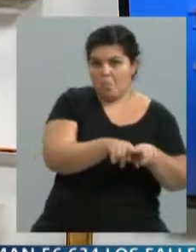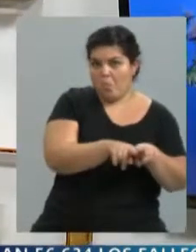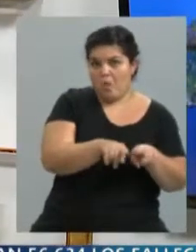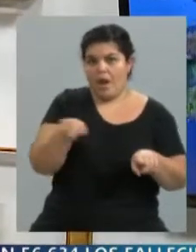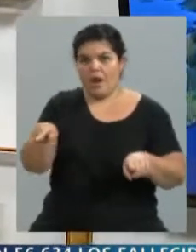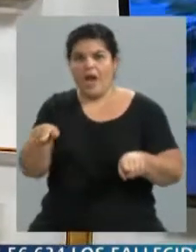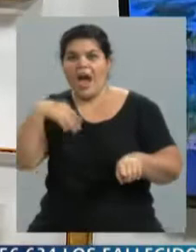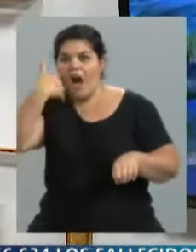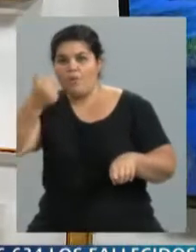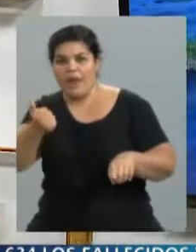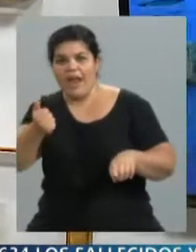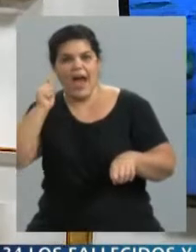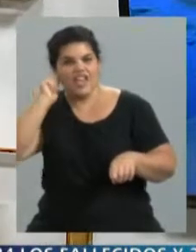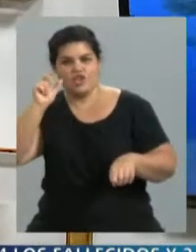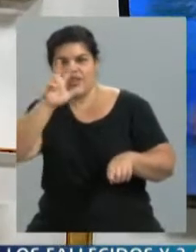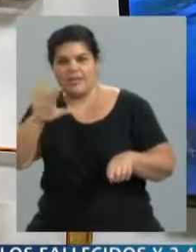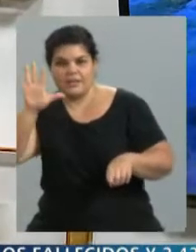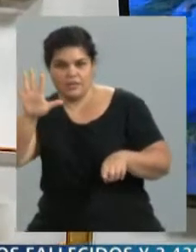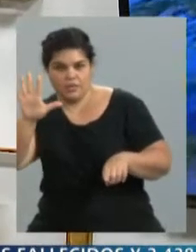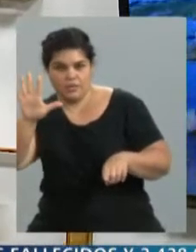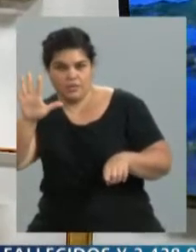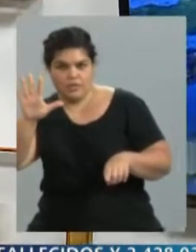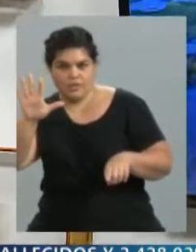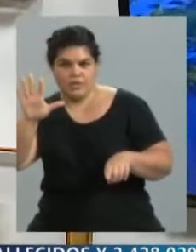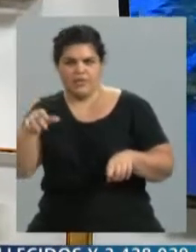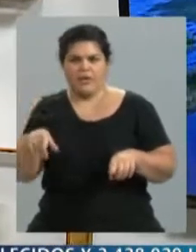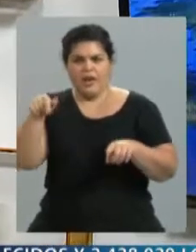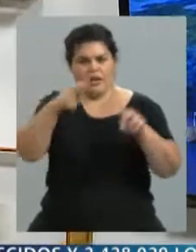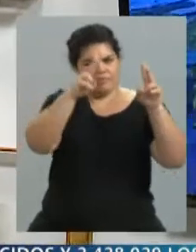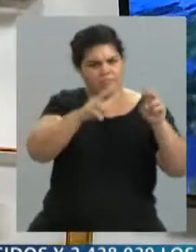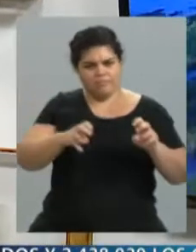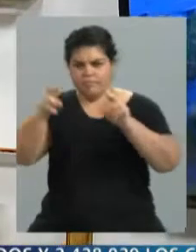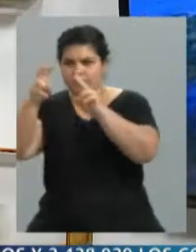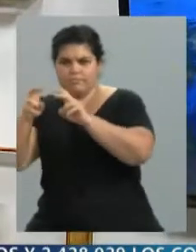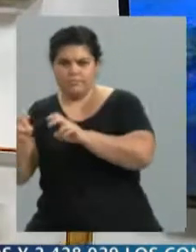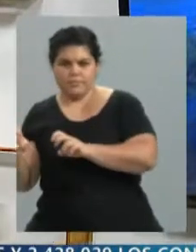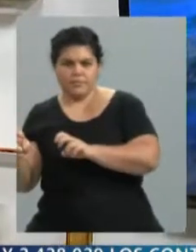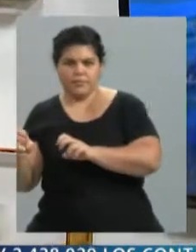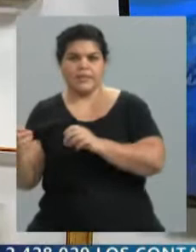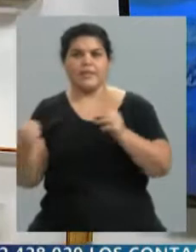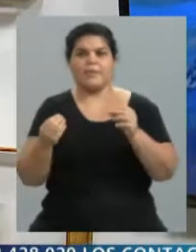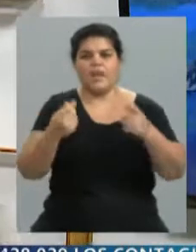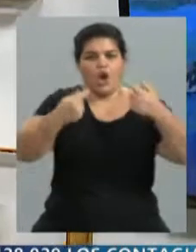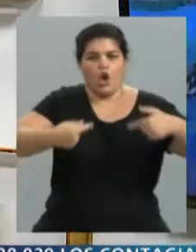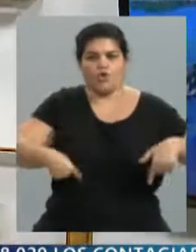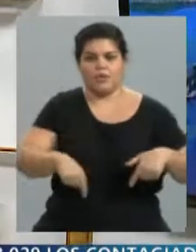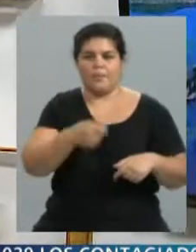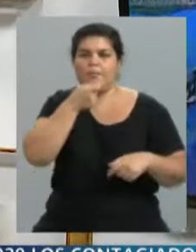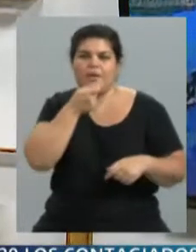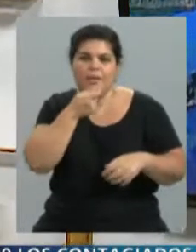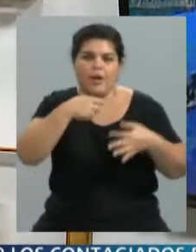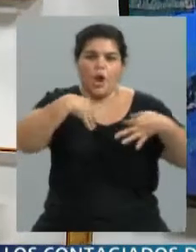tenía 35 años. Y lo que nos llamaba la atención es que hablaba de cosas tóxicas que son las que manejamos a diario, el plástico que